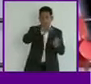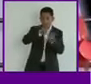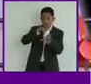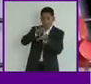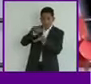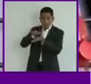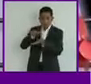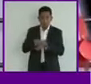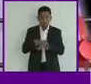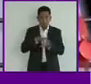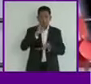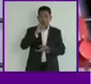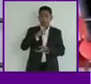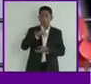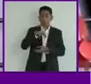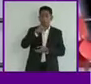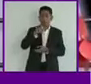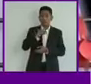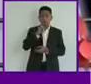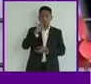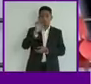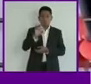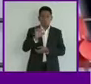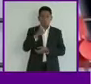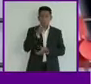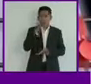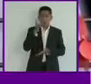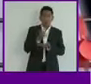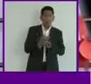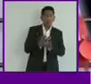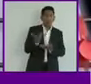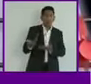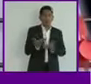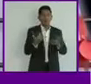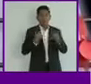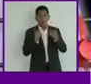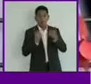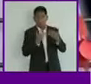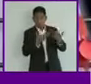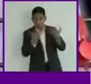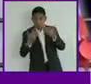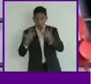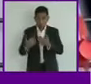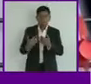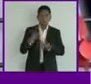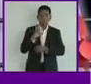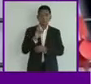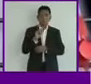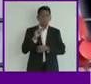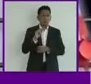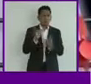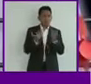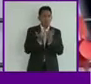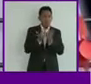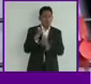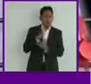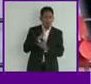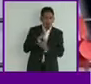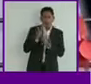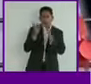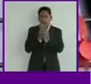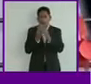no solo es tocar casa por casa, también tenemos diferentes brigadas, diferentes cursos,